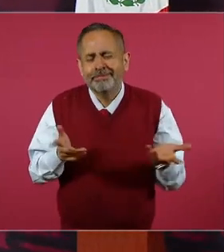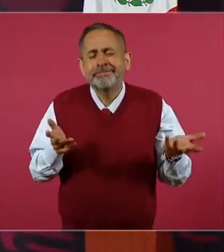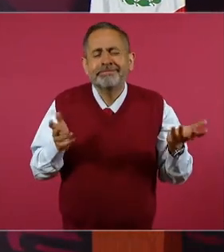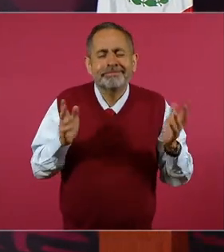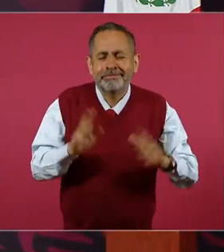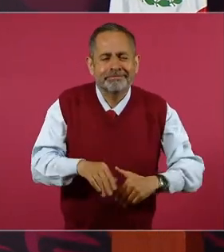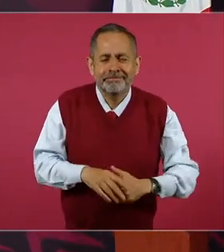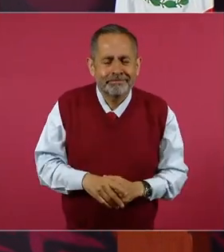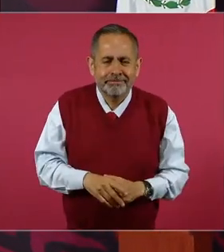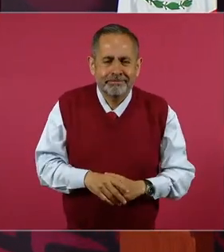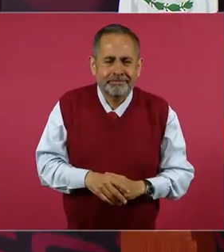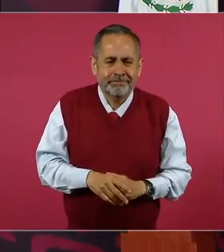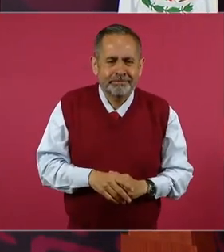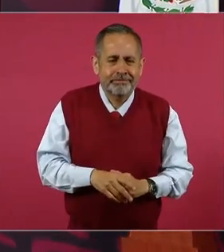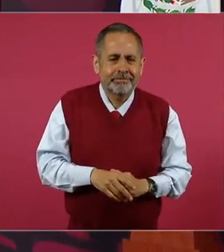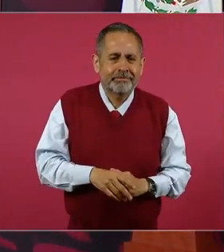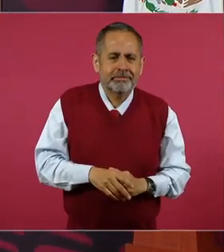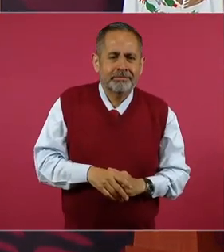para